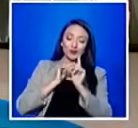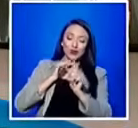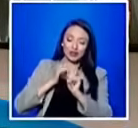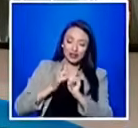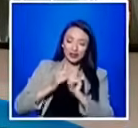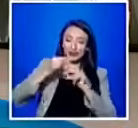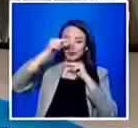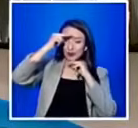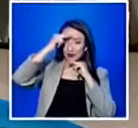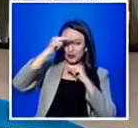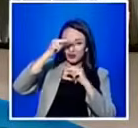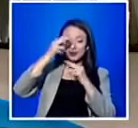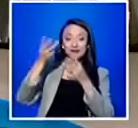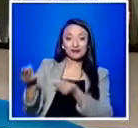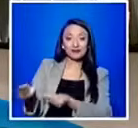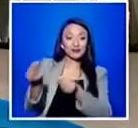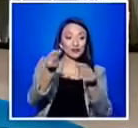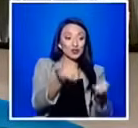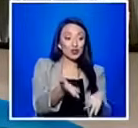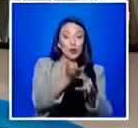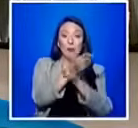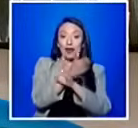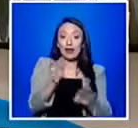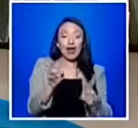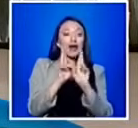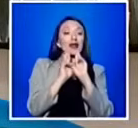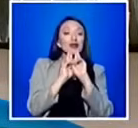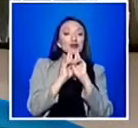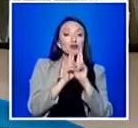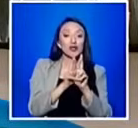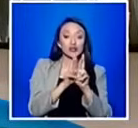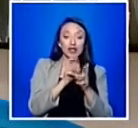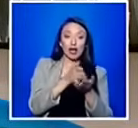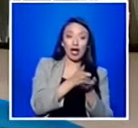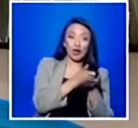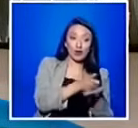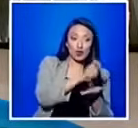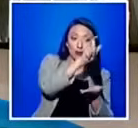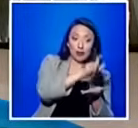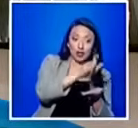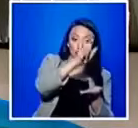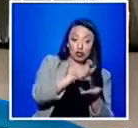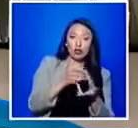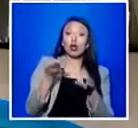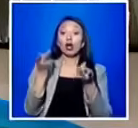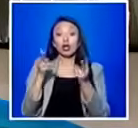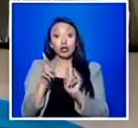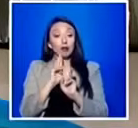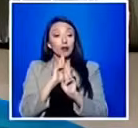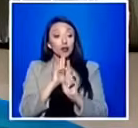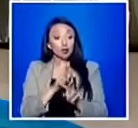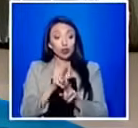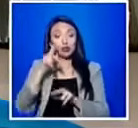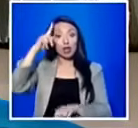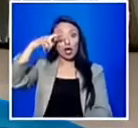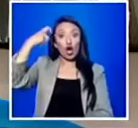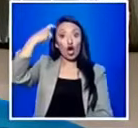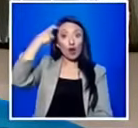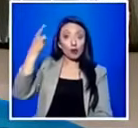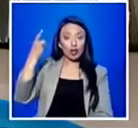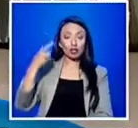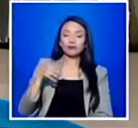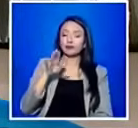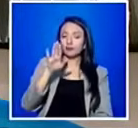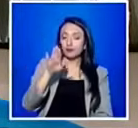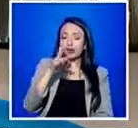también buenas noticias, recibió respuesta de los ciudadanos solidarios y también del Frente Social del Gobierno